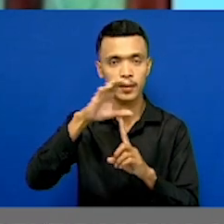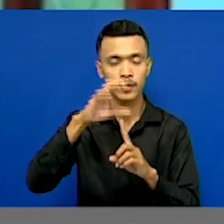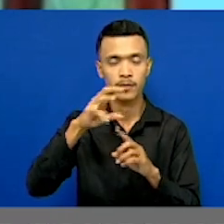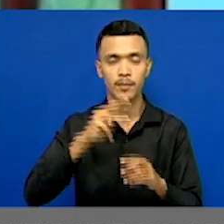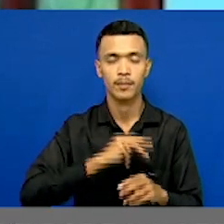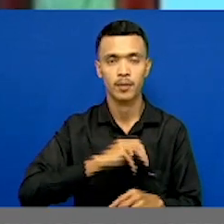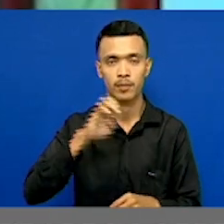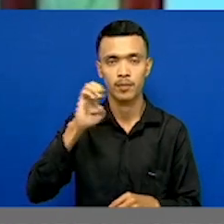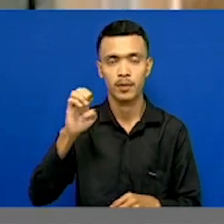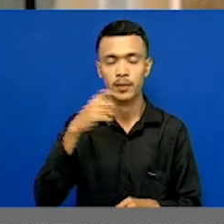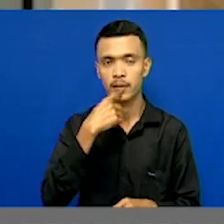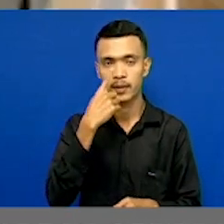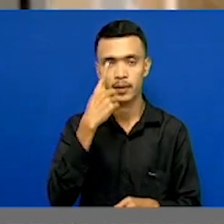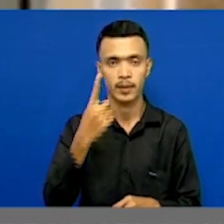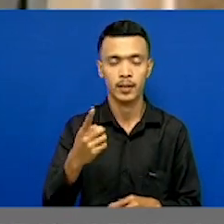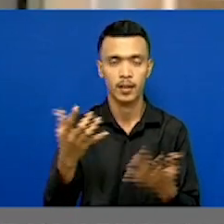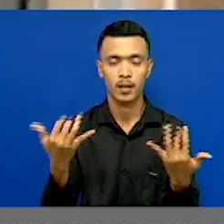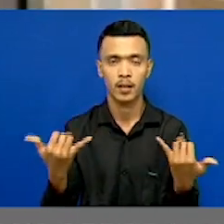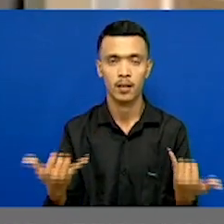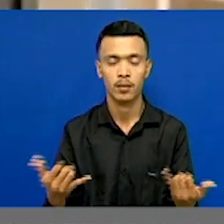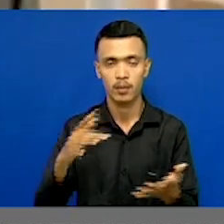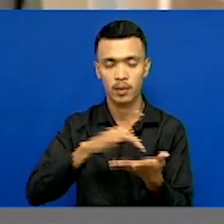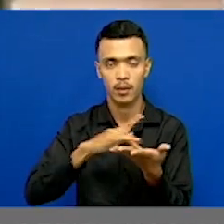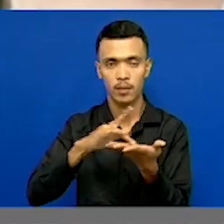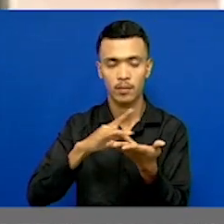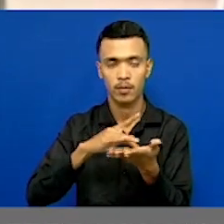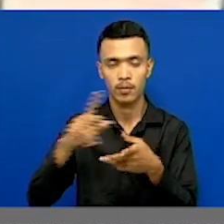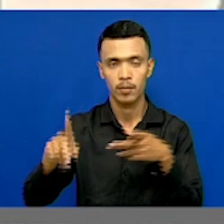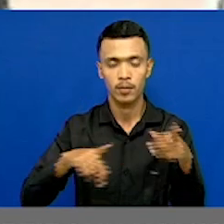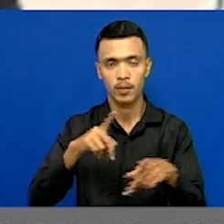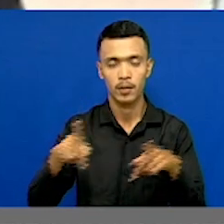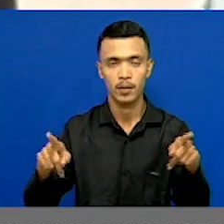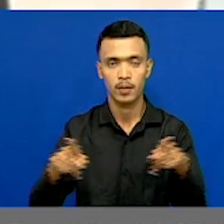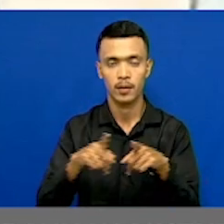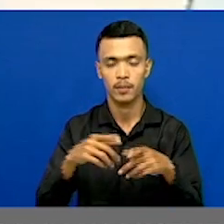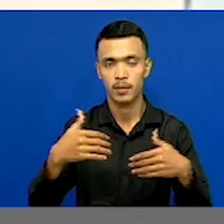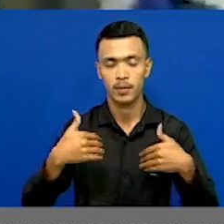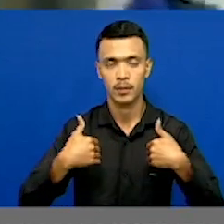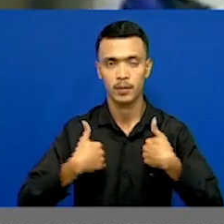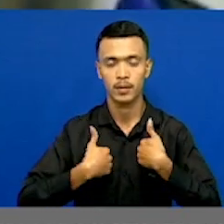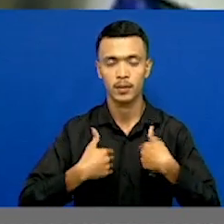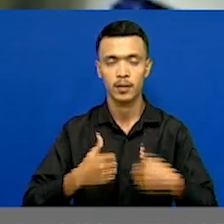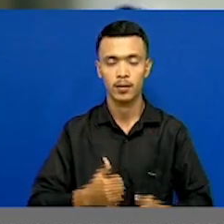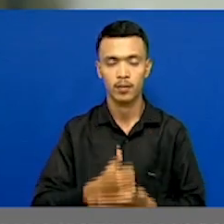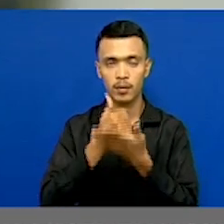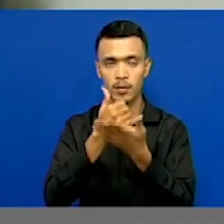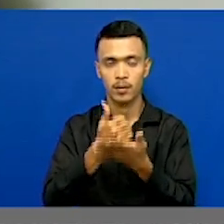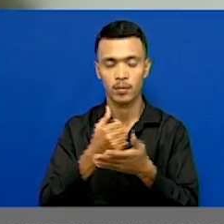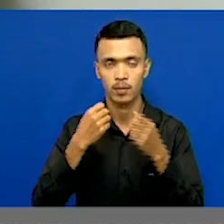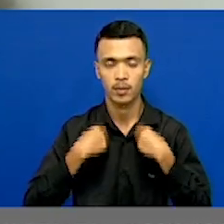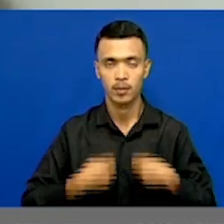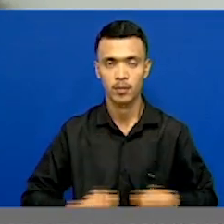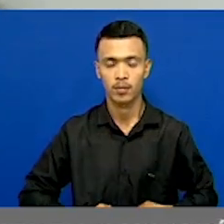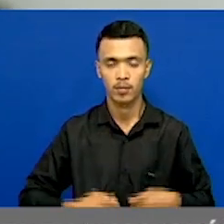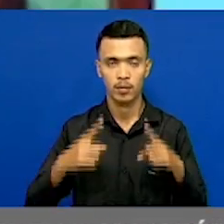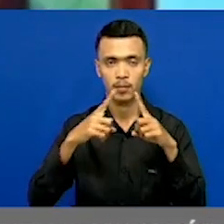mobisi Tomás Soares Hateten. De daune é moro no recurso humano e centro saúde nem se suficiente hoje foi assistência saúde ba